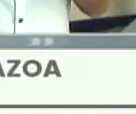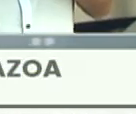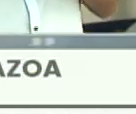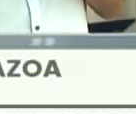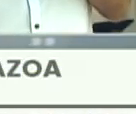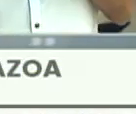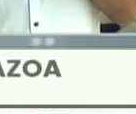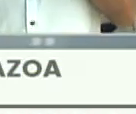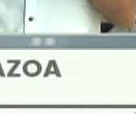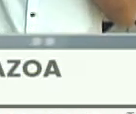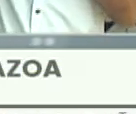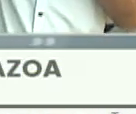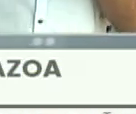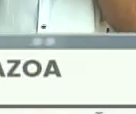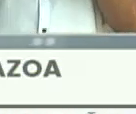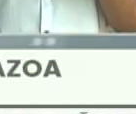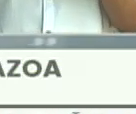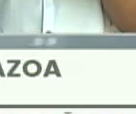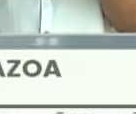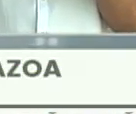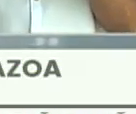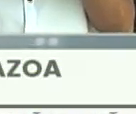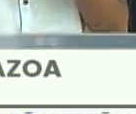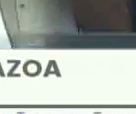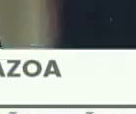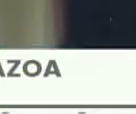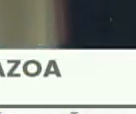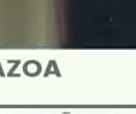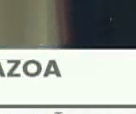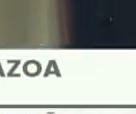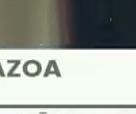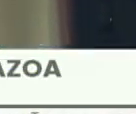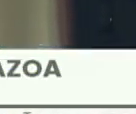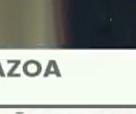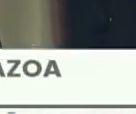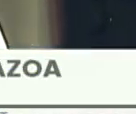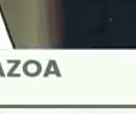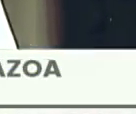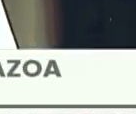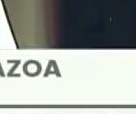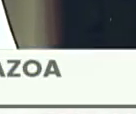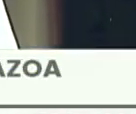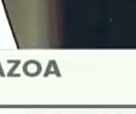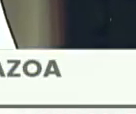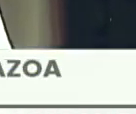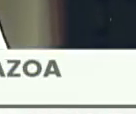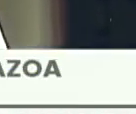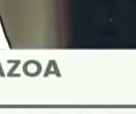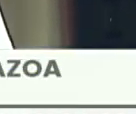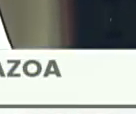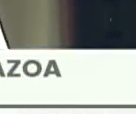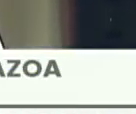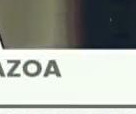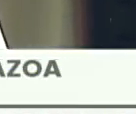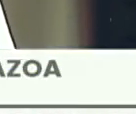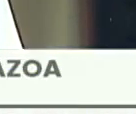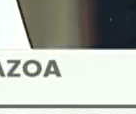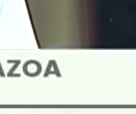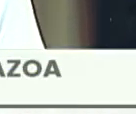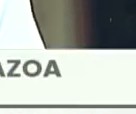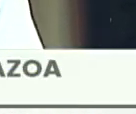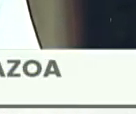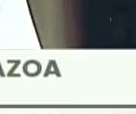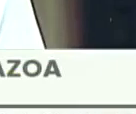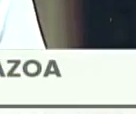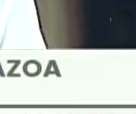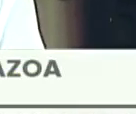y ventea. Así es que se escobillea, le dice algún mocetón, y en eso hace Asunción una nueva gran figura,